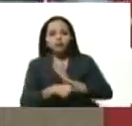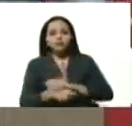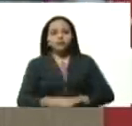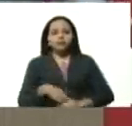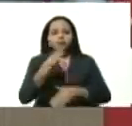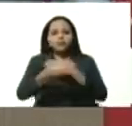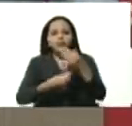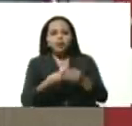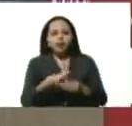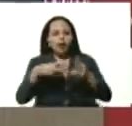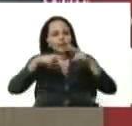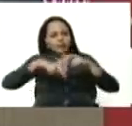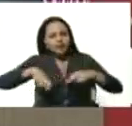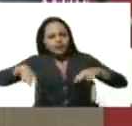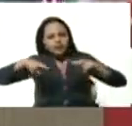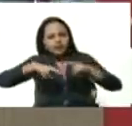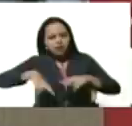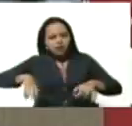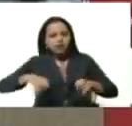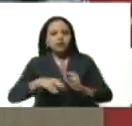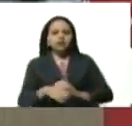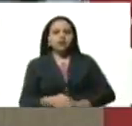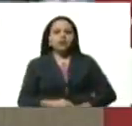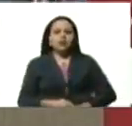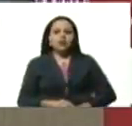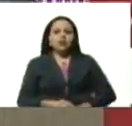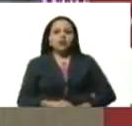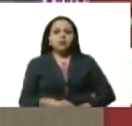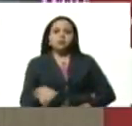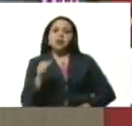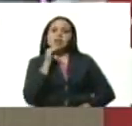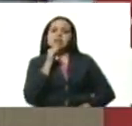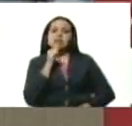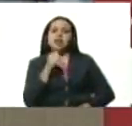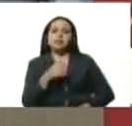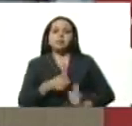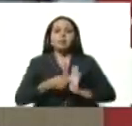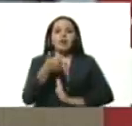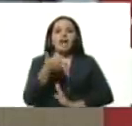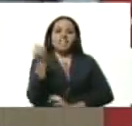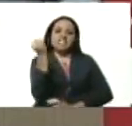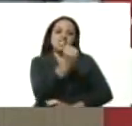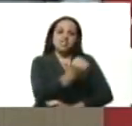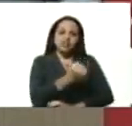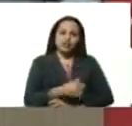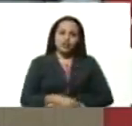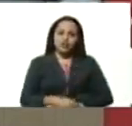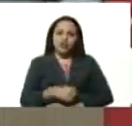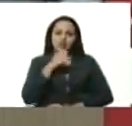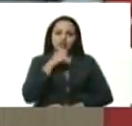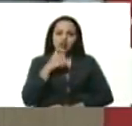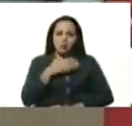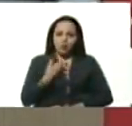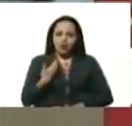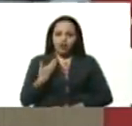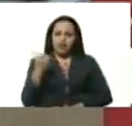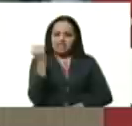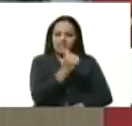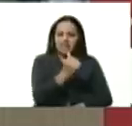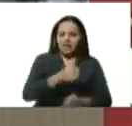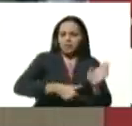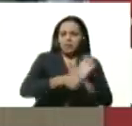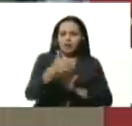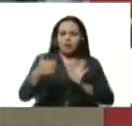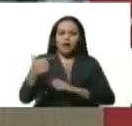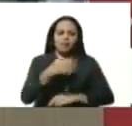licitación, de concurso de credenciales. ¿Quién era más asesino? ¿Quién estaba en mejores condiciones para matar